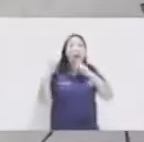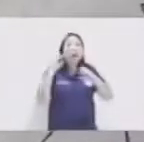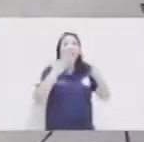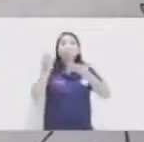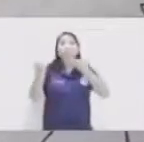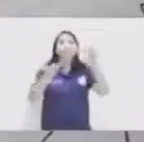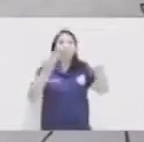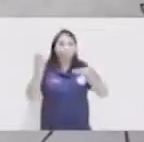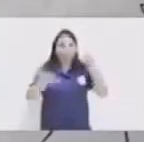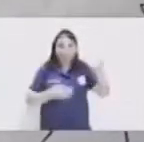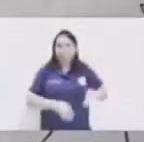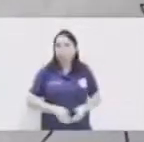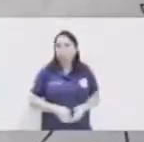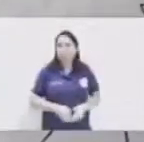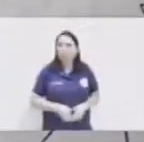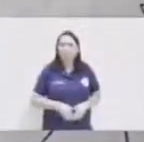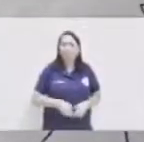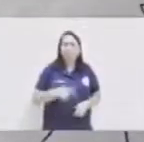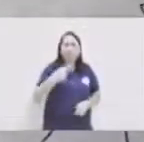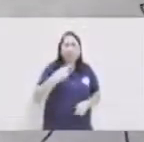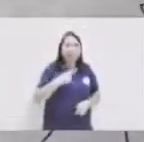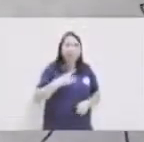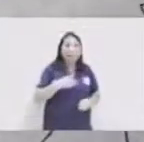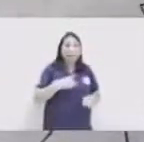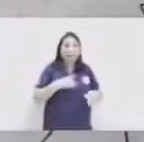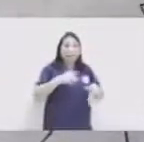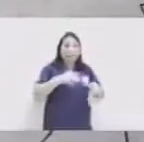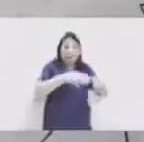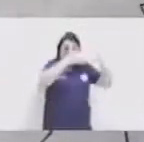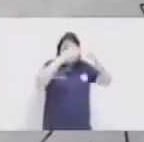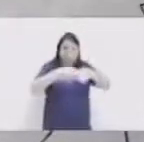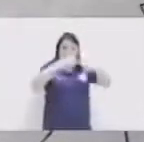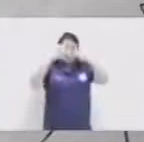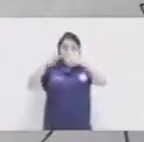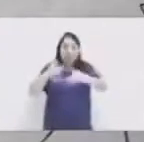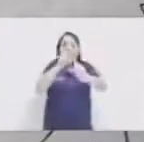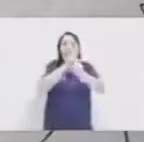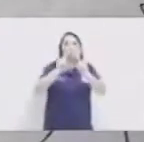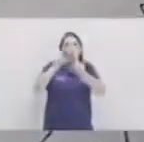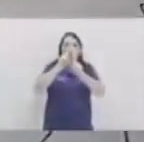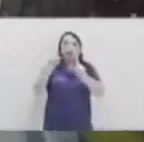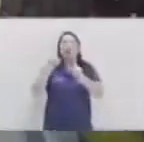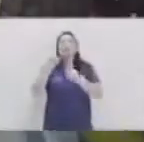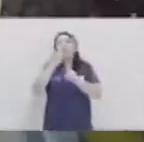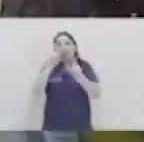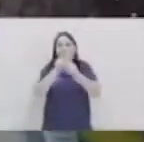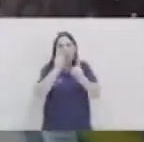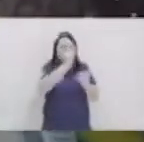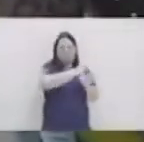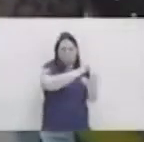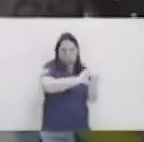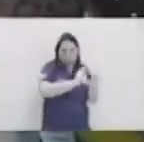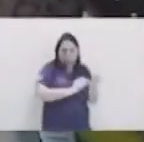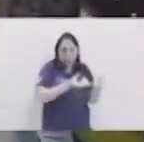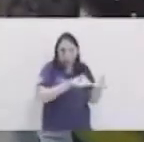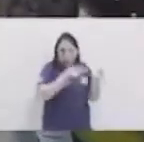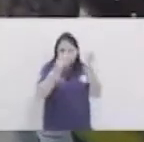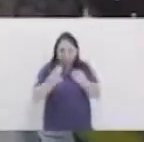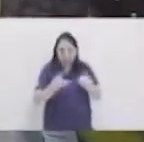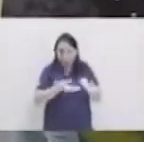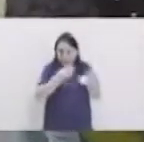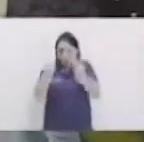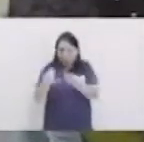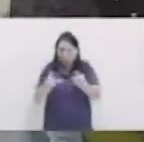de generación en generación, pero ellos se memorizaban los textos. Y así era como lo transmitían a los demás. Sí, pero lo transmitían por medio de